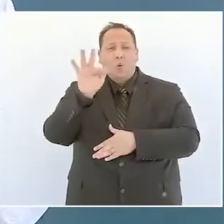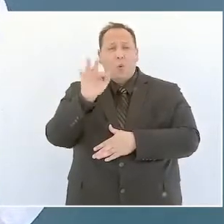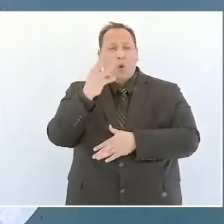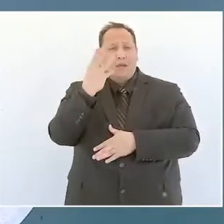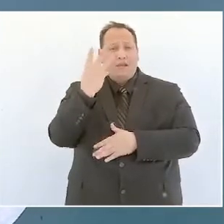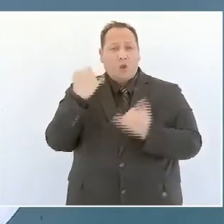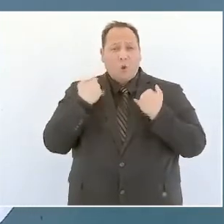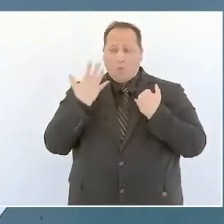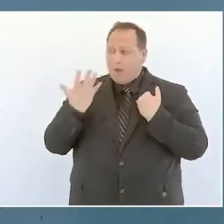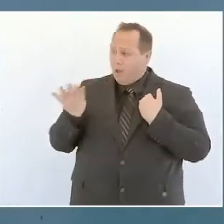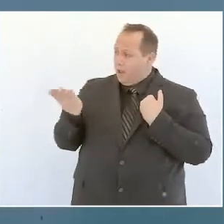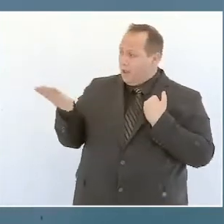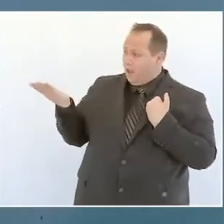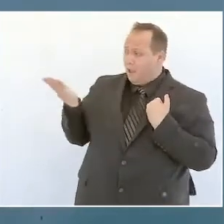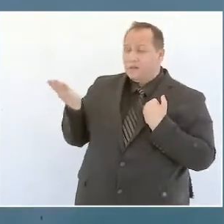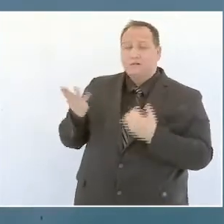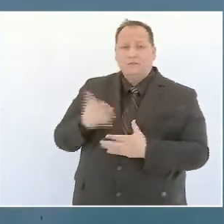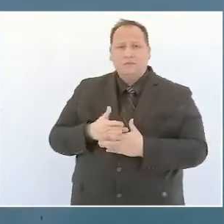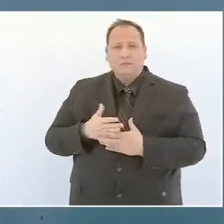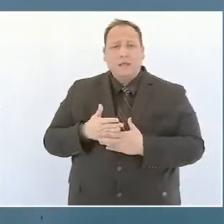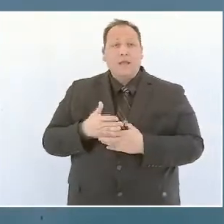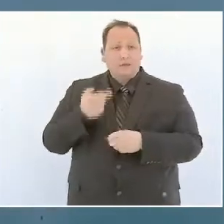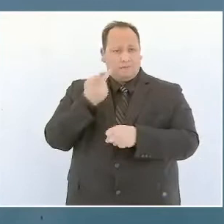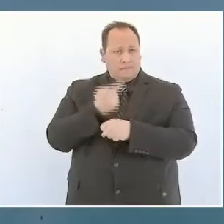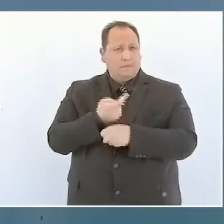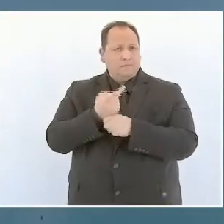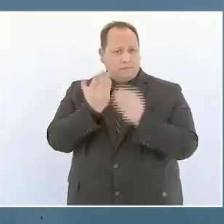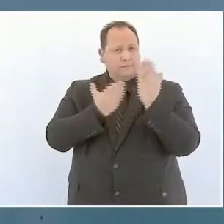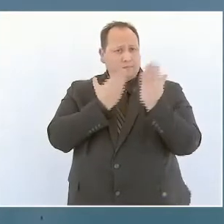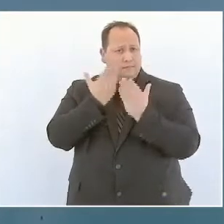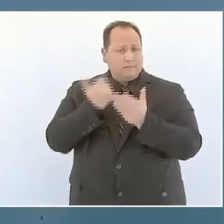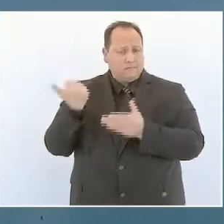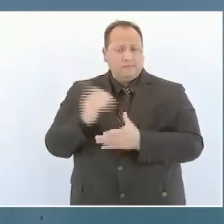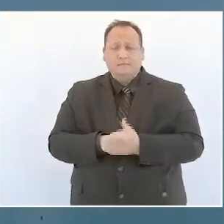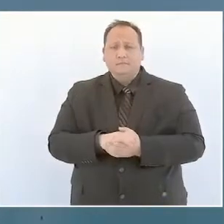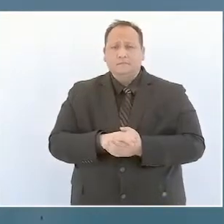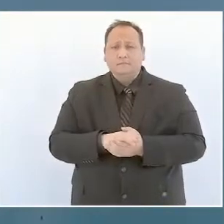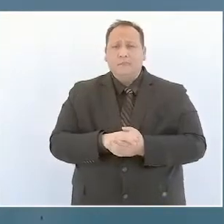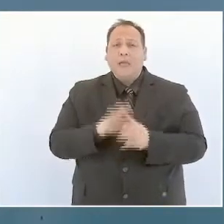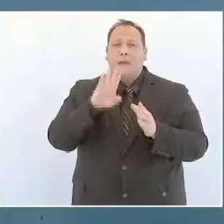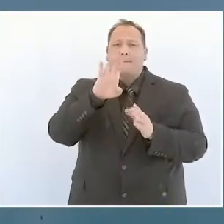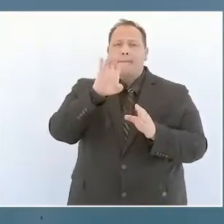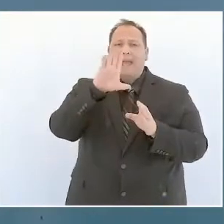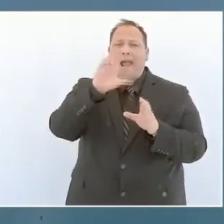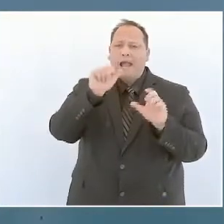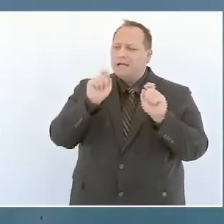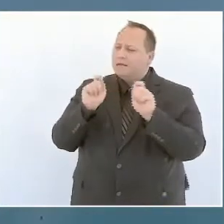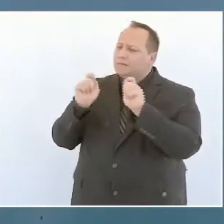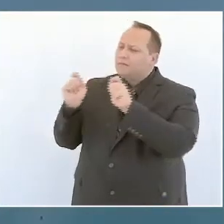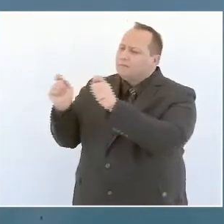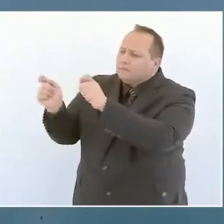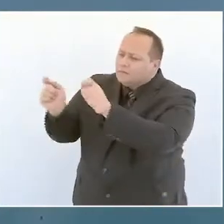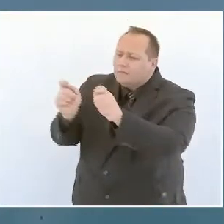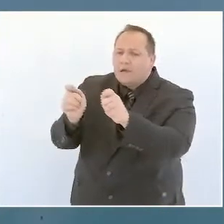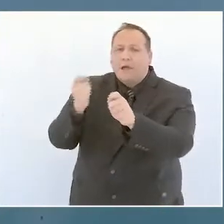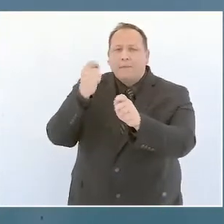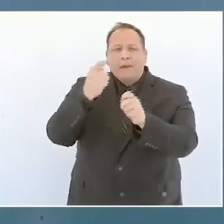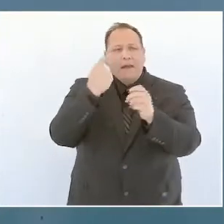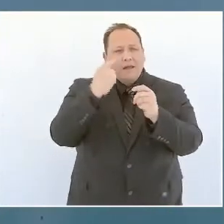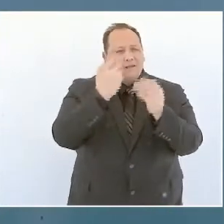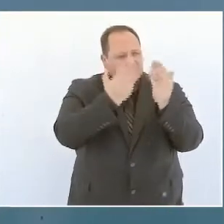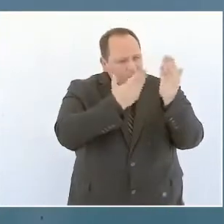4,343 jóvenes de bachillerato que reciben becas para estudiar.